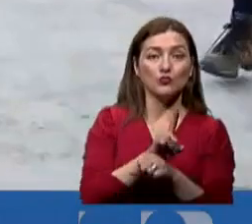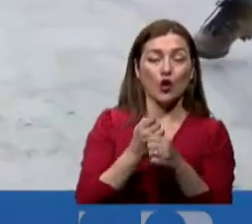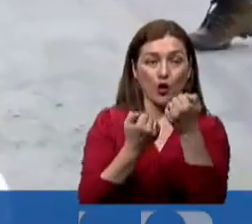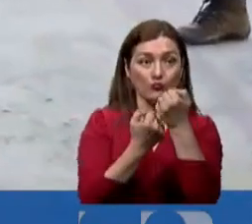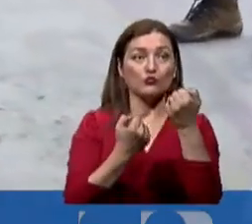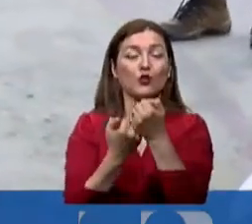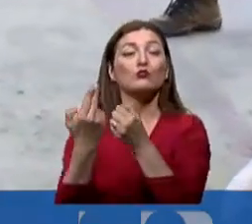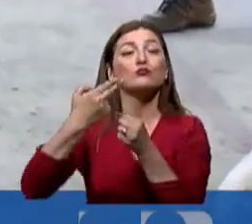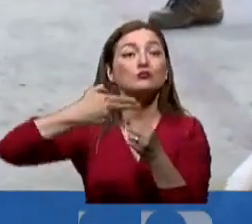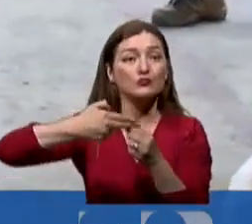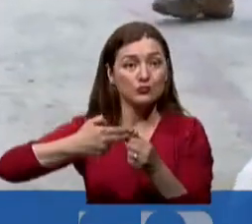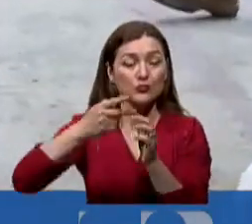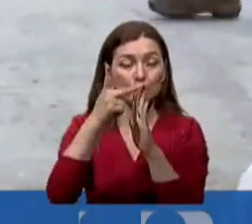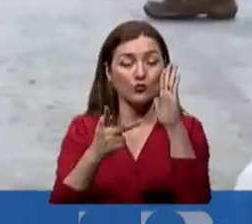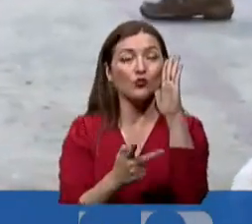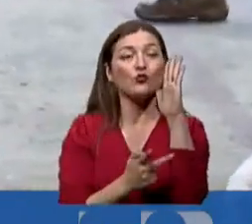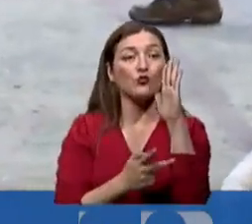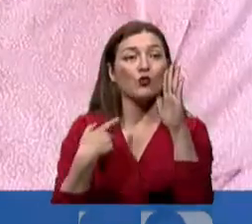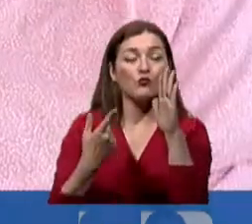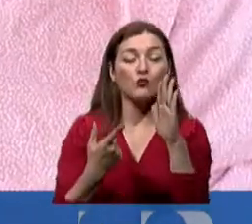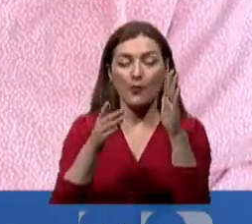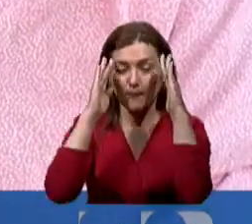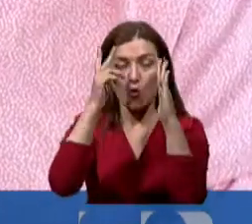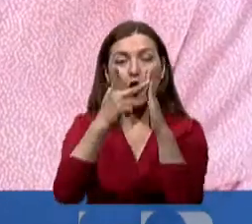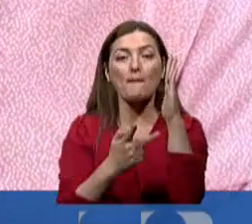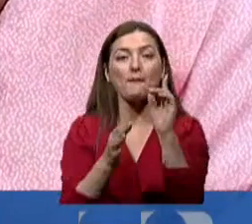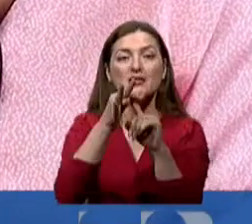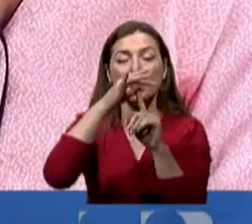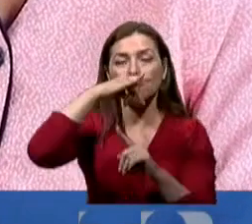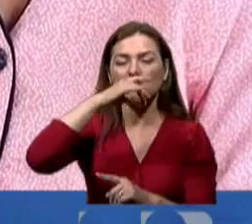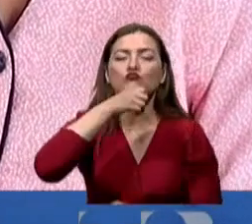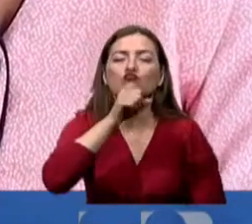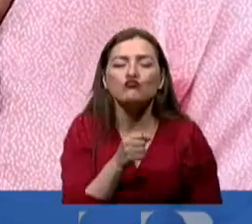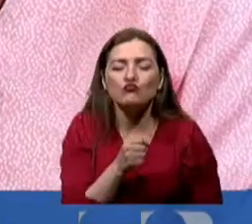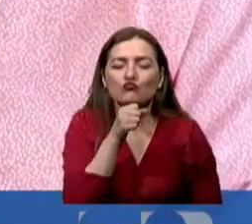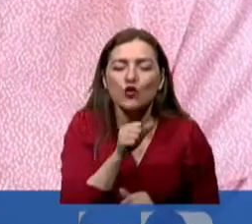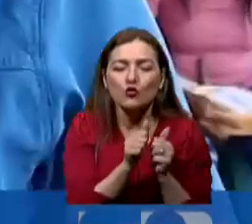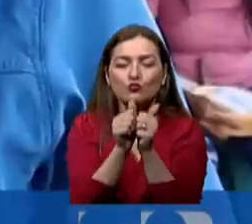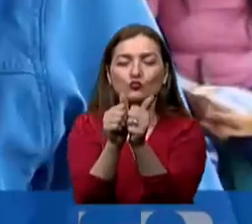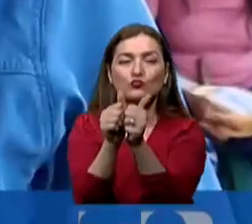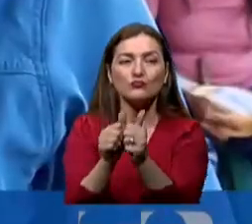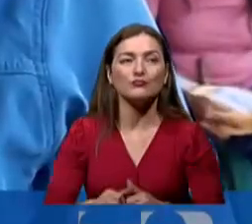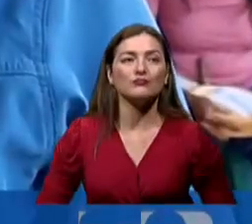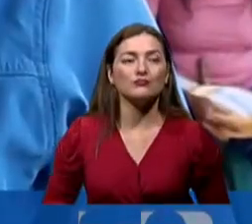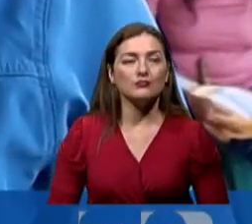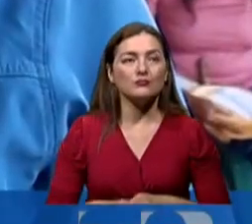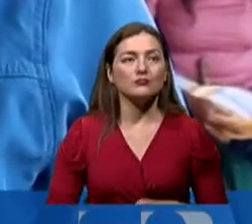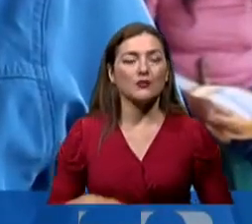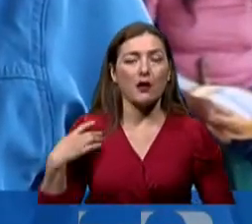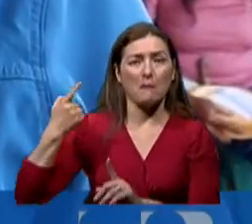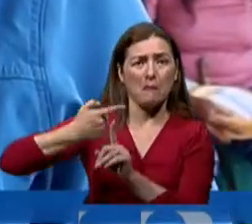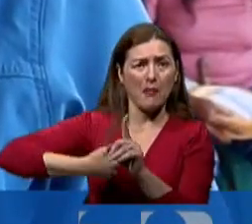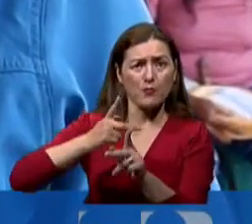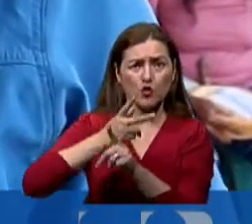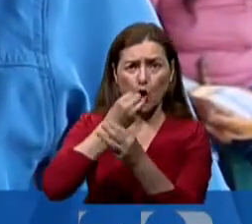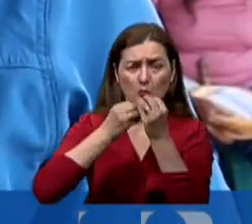apoyo participó con su programa gerontológico denominado Envejeciendo Juntos. Mes a mes venimos entregando unos